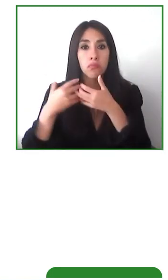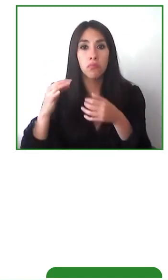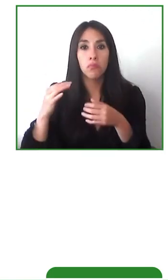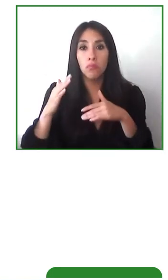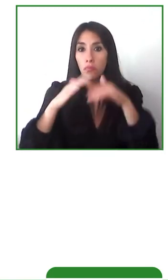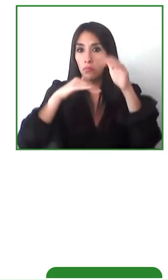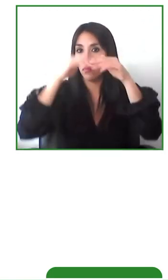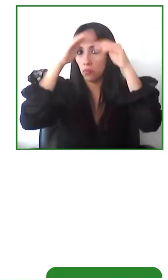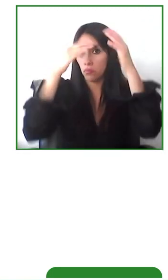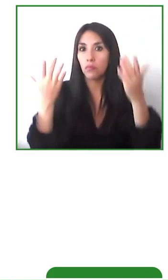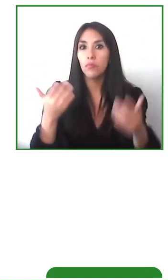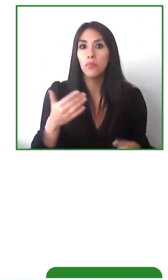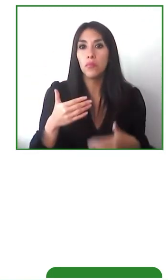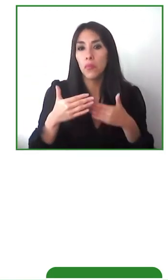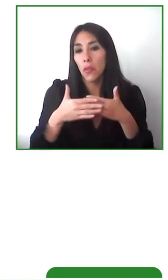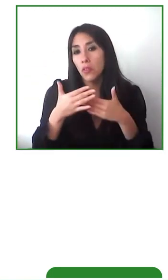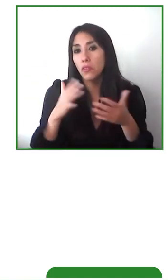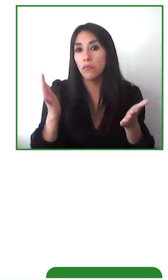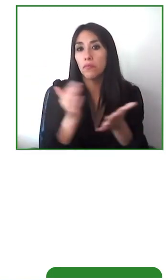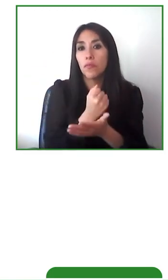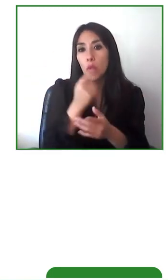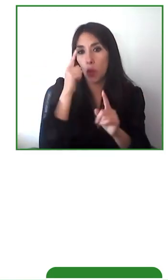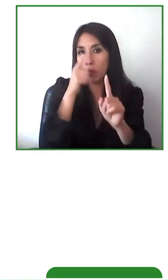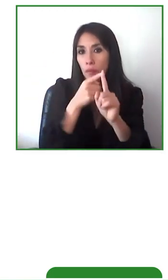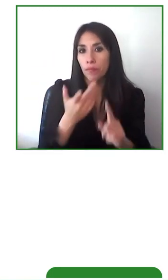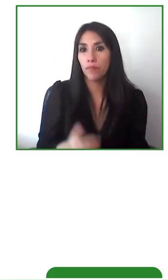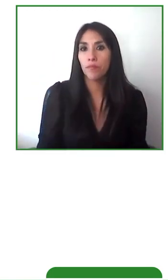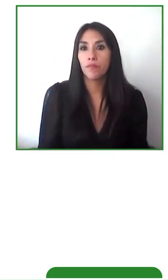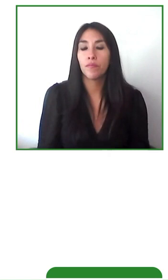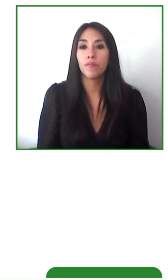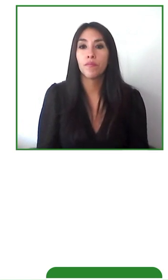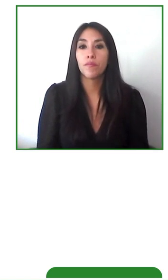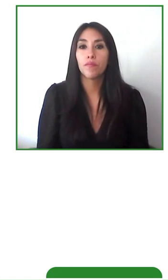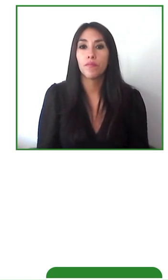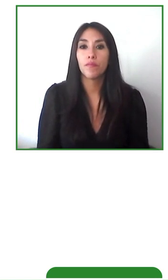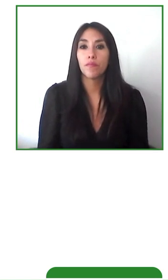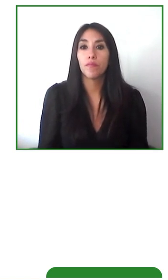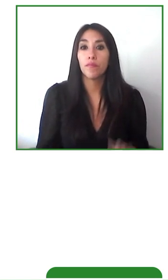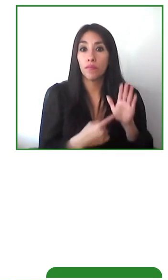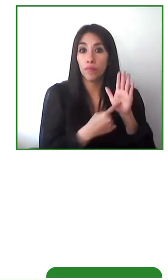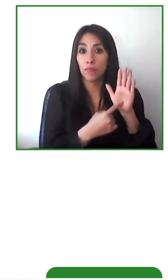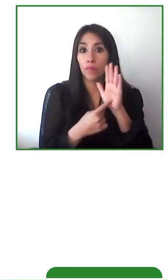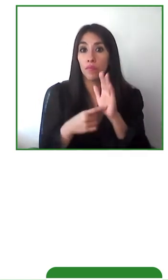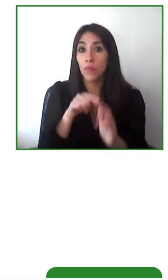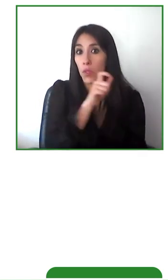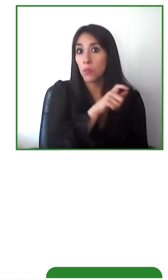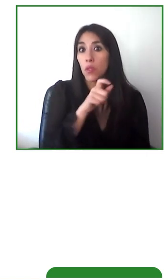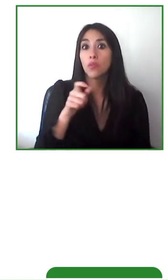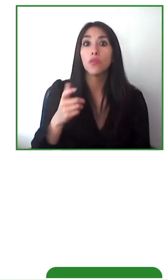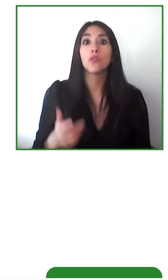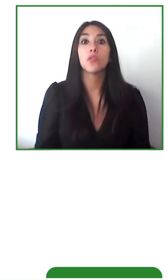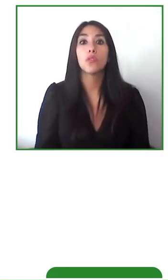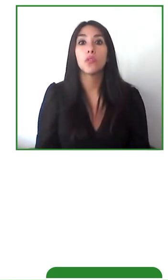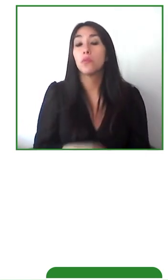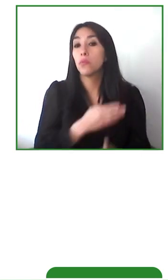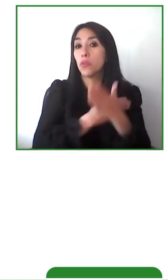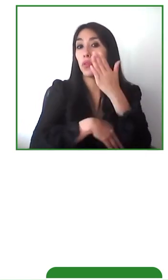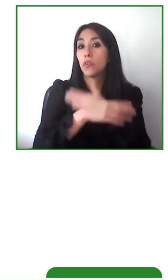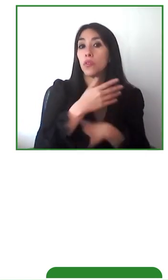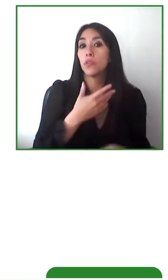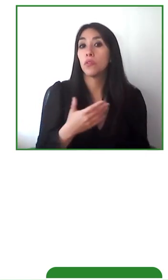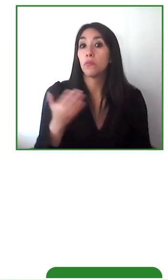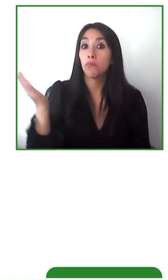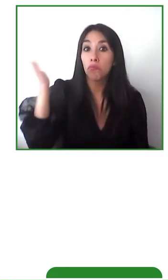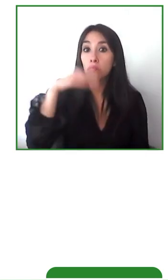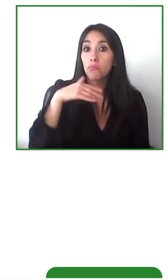propuesto. Mostrarles a las personas con discapacidad en un recorrido, ver la satisfacción que tienen, sin duda que ejerce